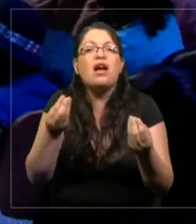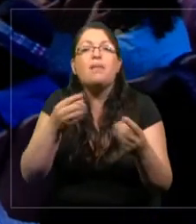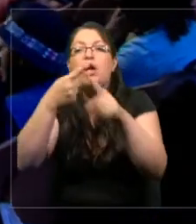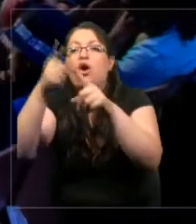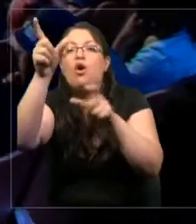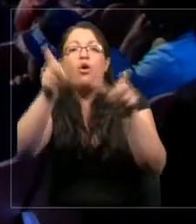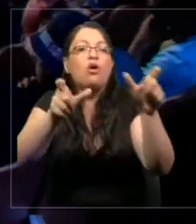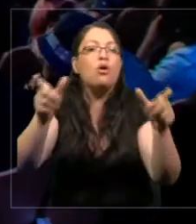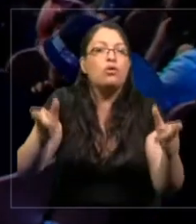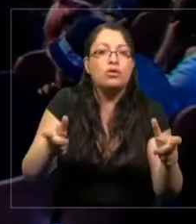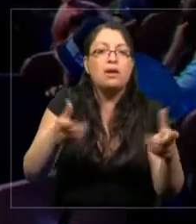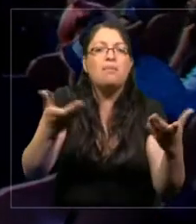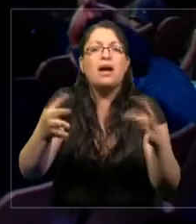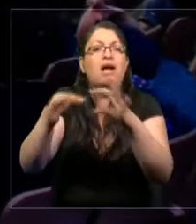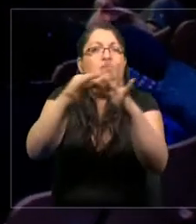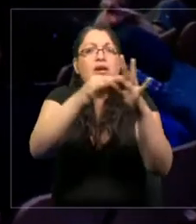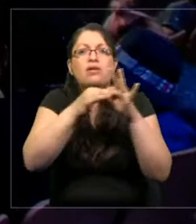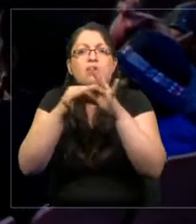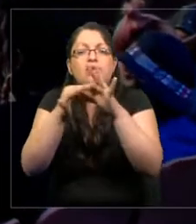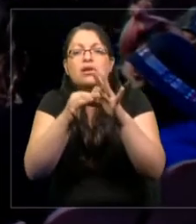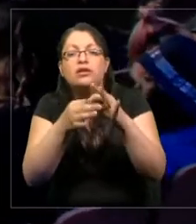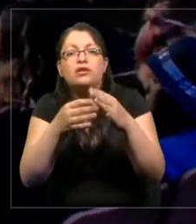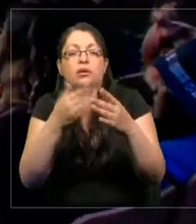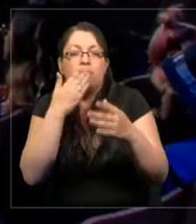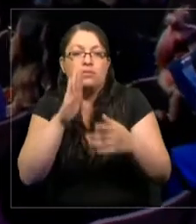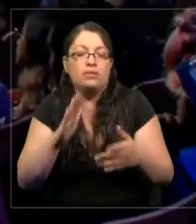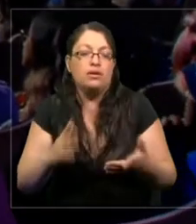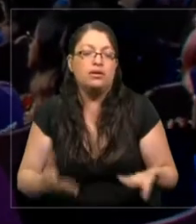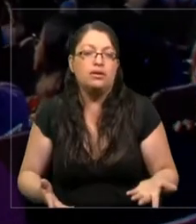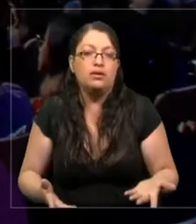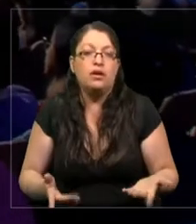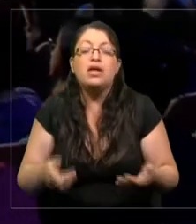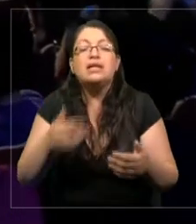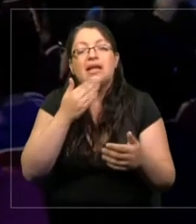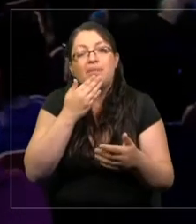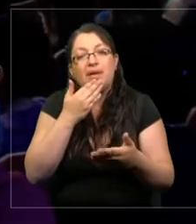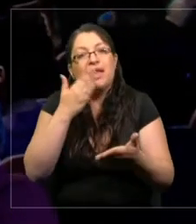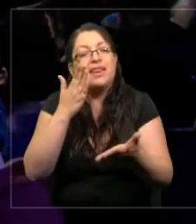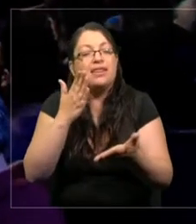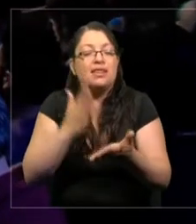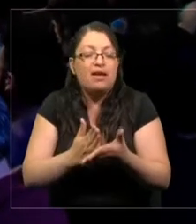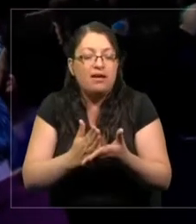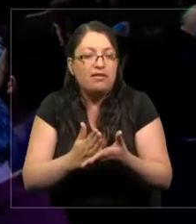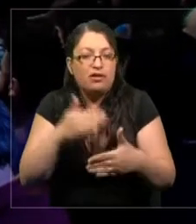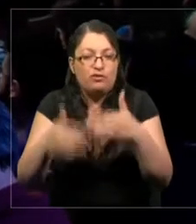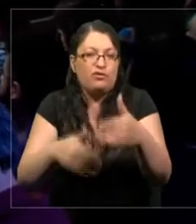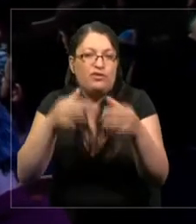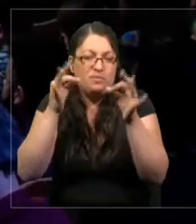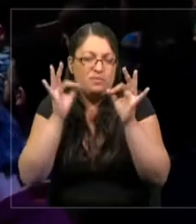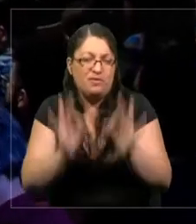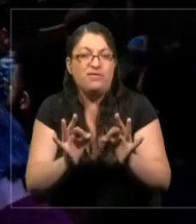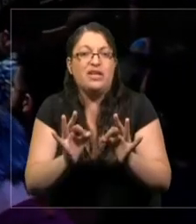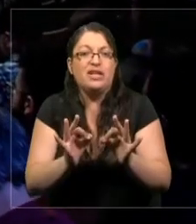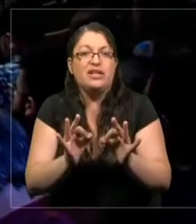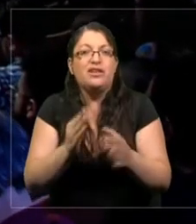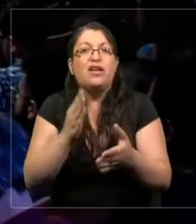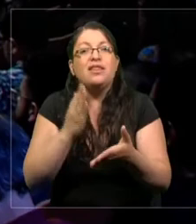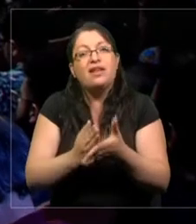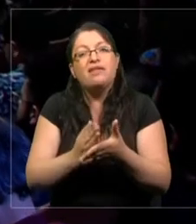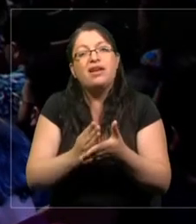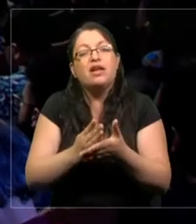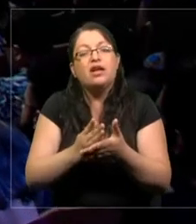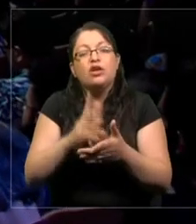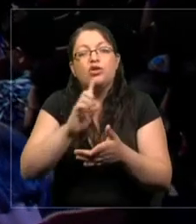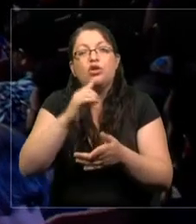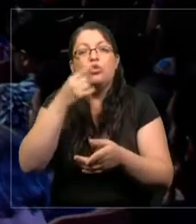nos los unos y los otros de una mejor manera y además tiene efectiva tiene que salir de la declaratoria e